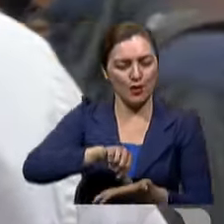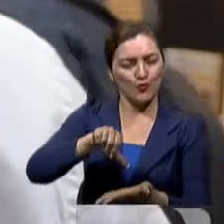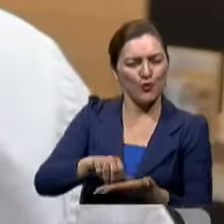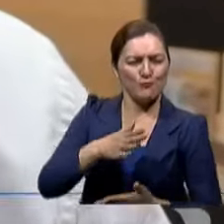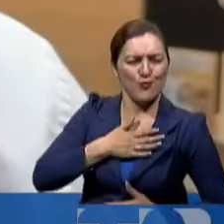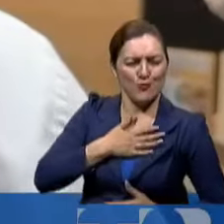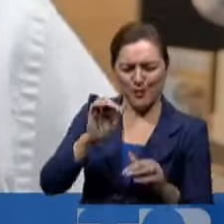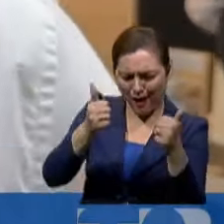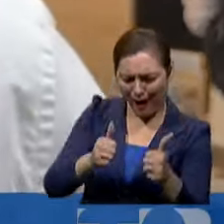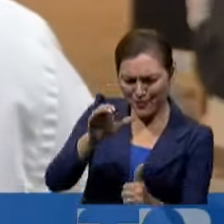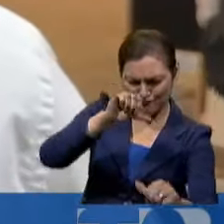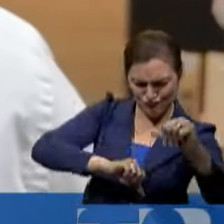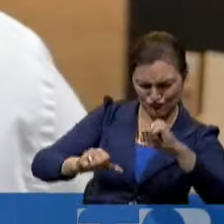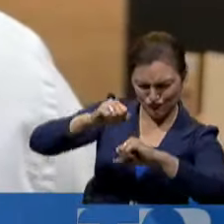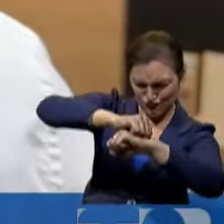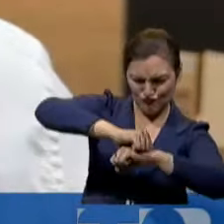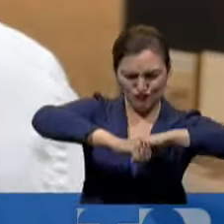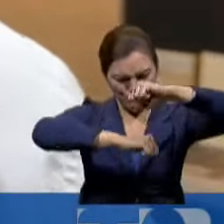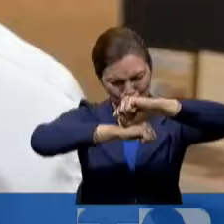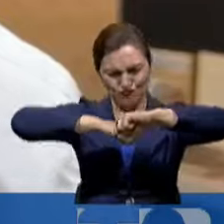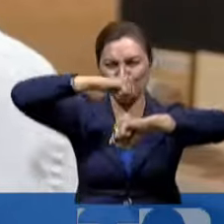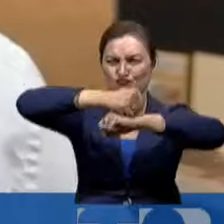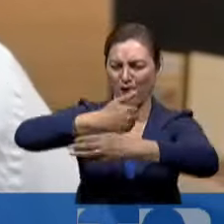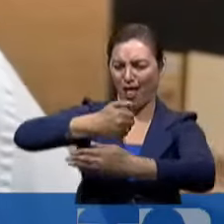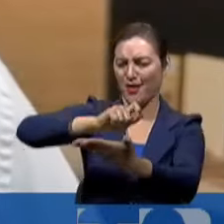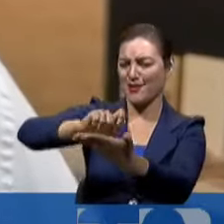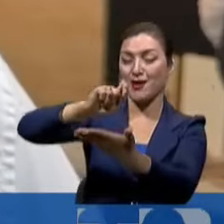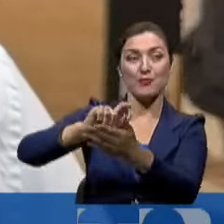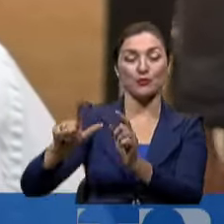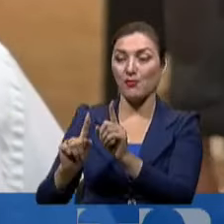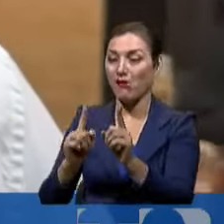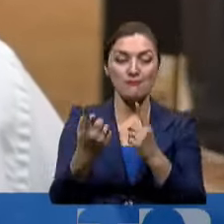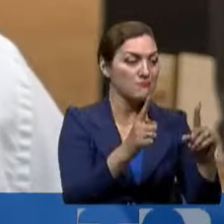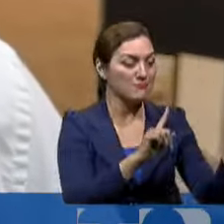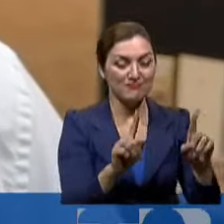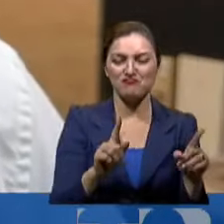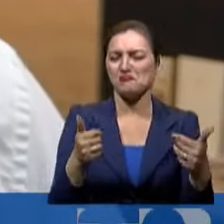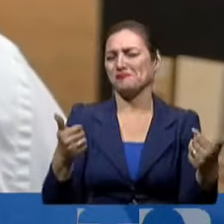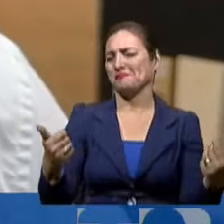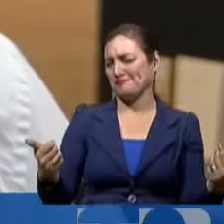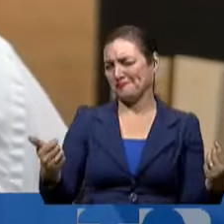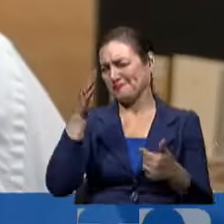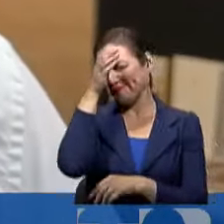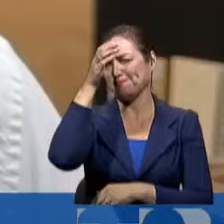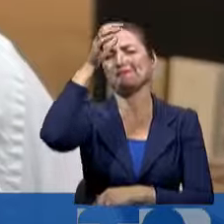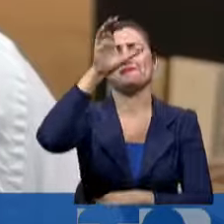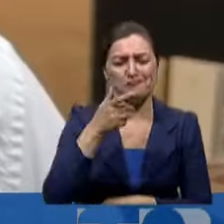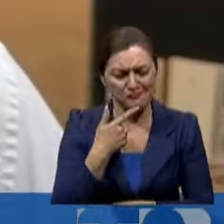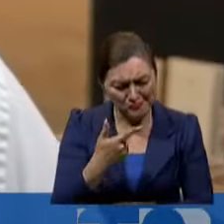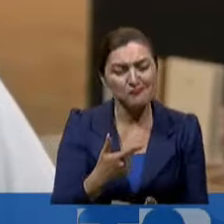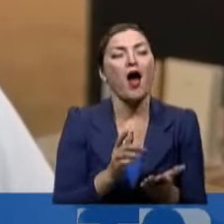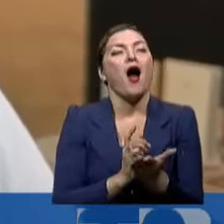construye a través de las artes, de la ciencia y en este caso de las letras. Y tener al público circulando por aquí es una señal de cómo la cultura puede ser este